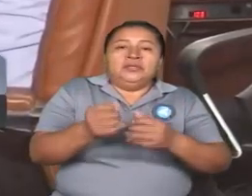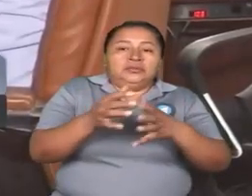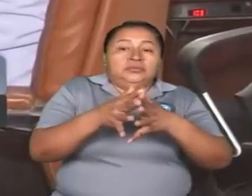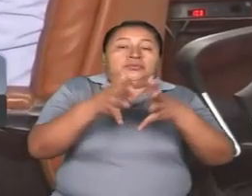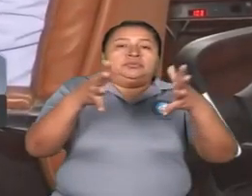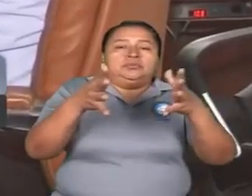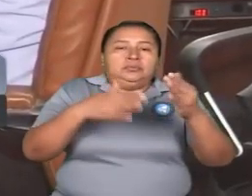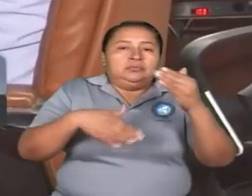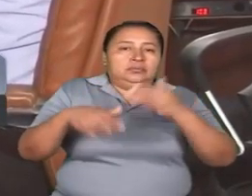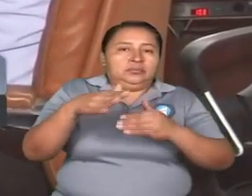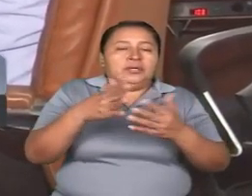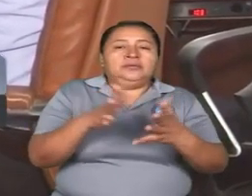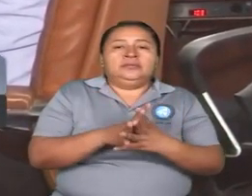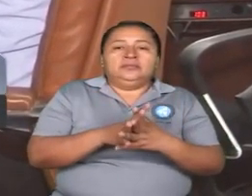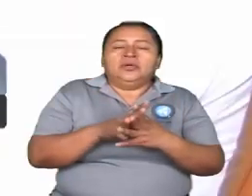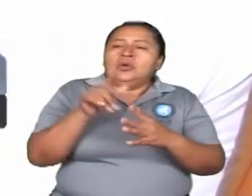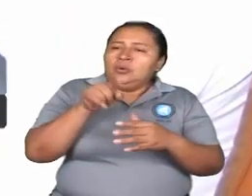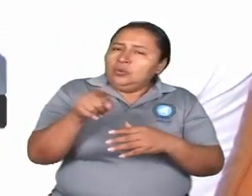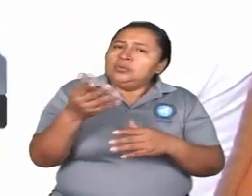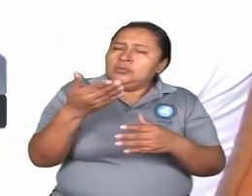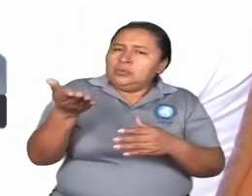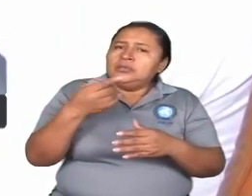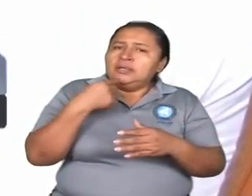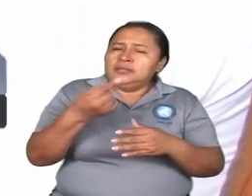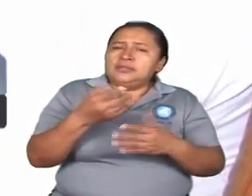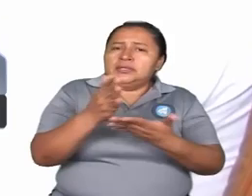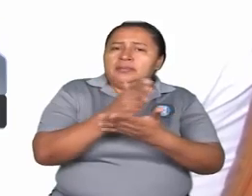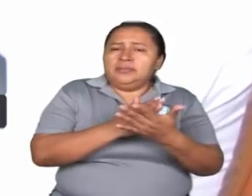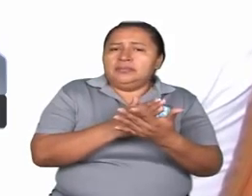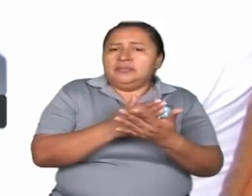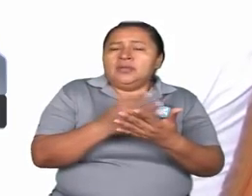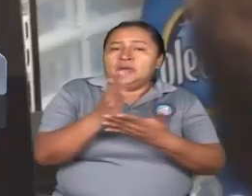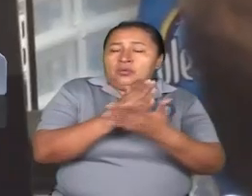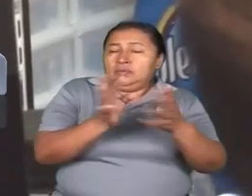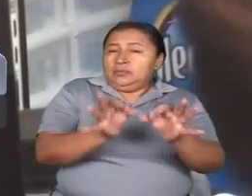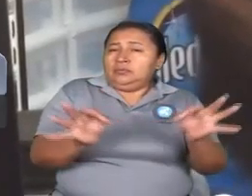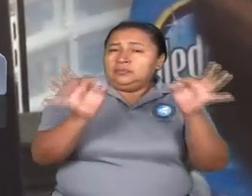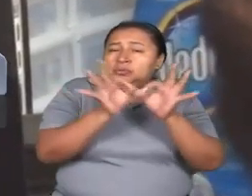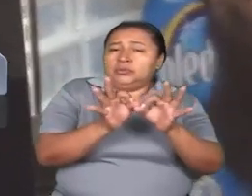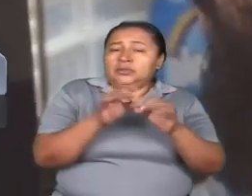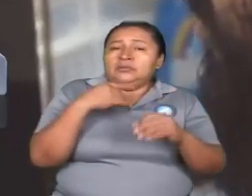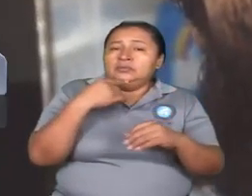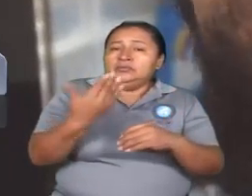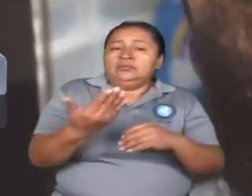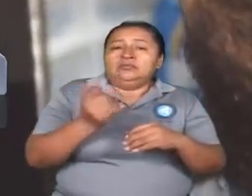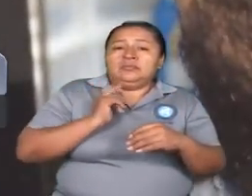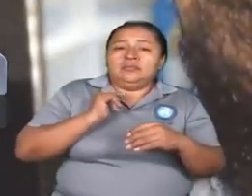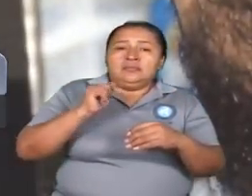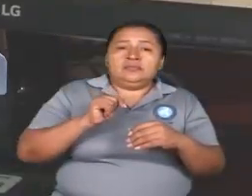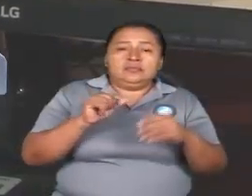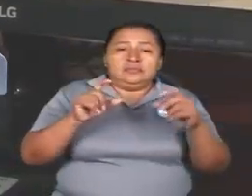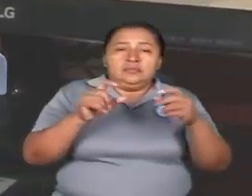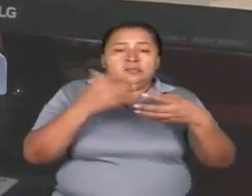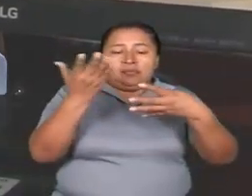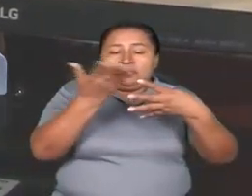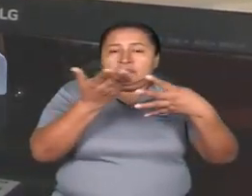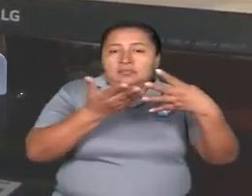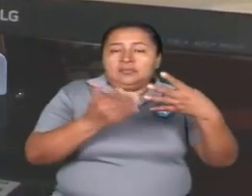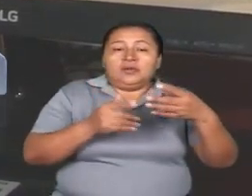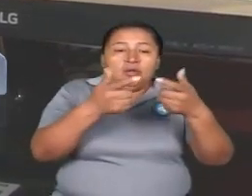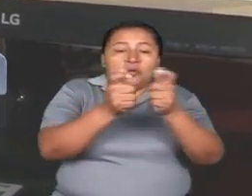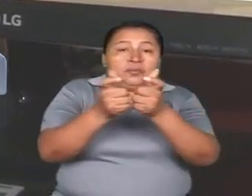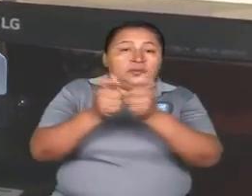crecimiento. Usted plantea también una cuestión muy importante, que es con la segmentación de la población